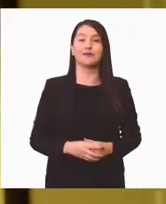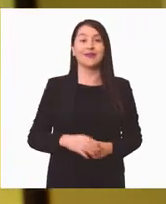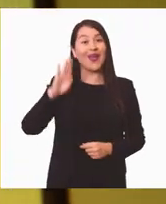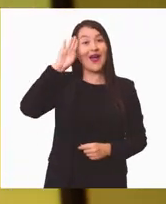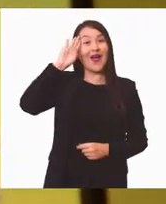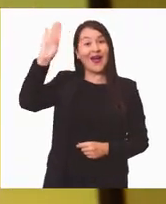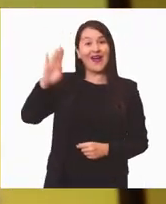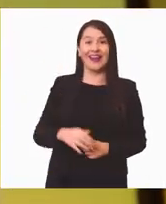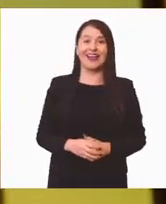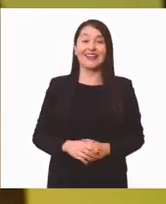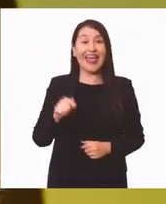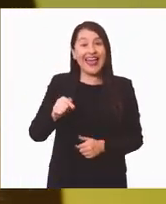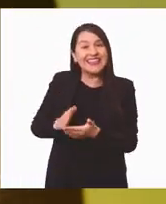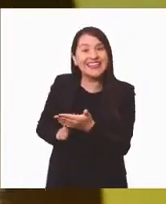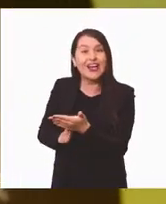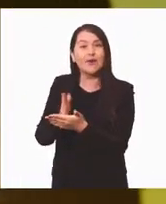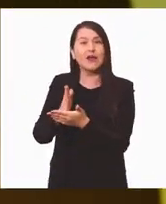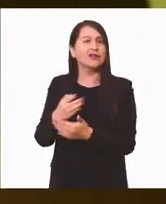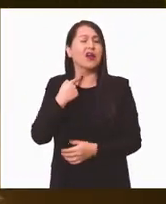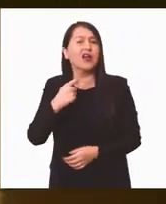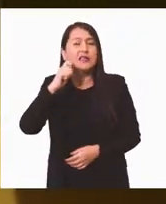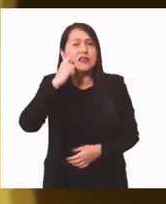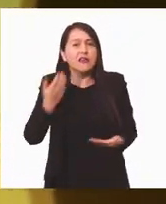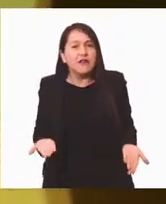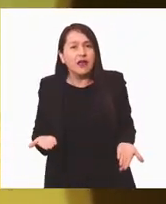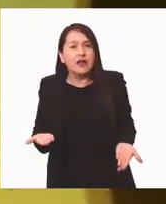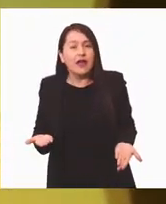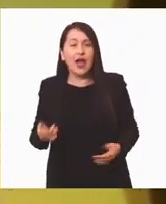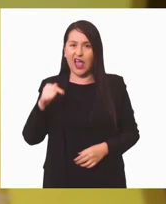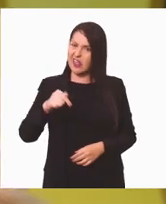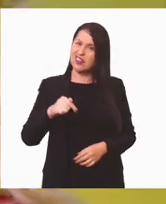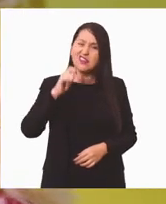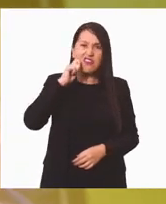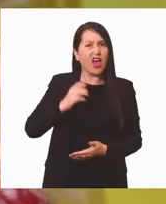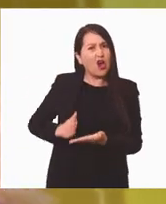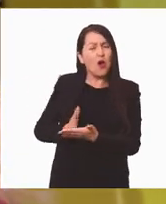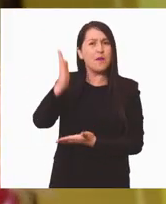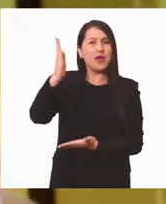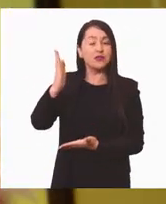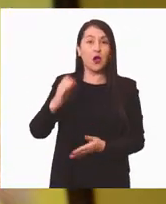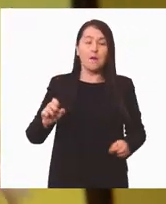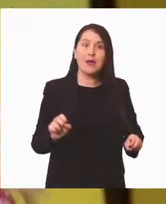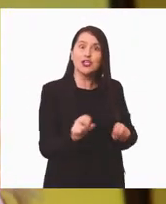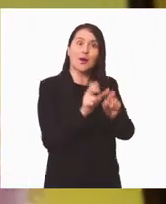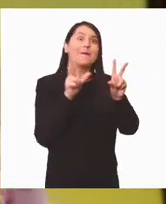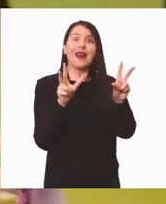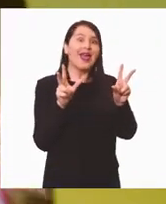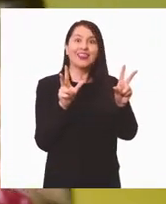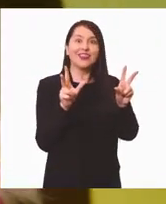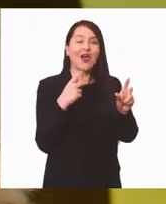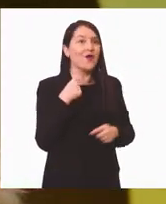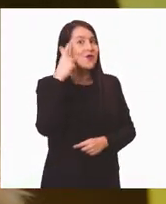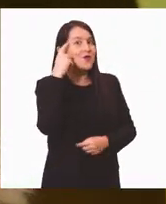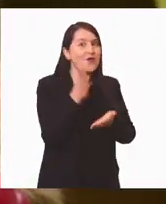Hola, este es el comienzo. ¿A qué se referirá? ¿A que este es el comienzo? Me sorprende tu capacidad